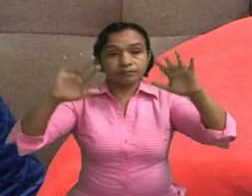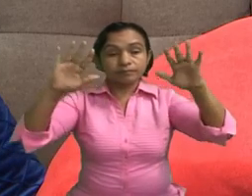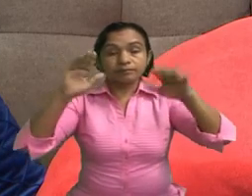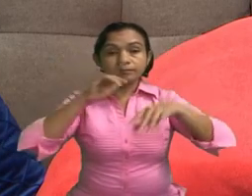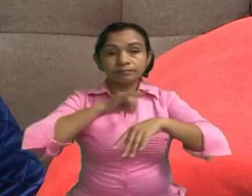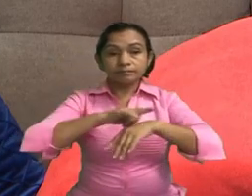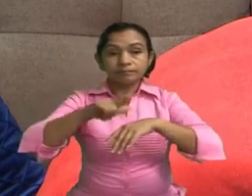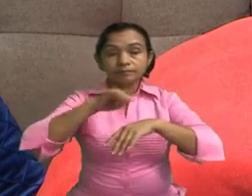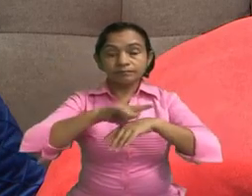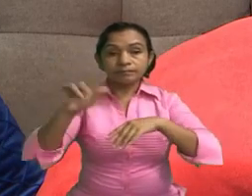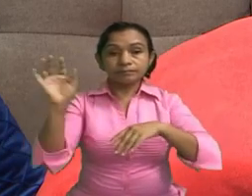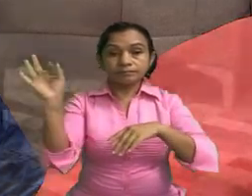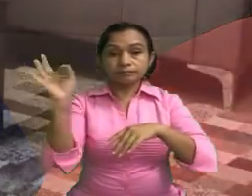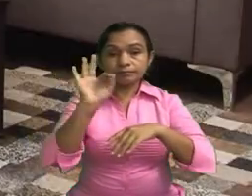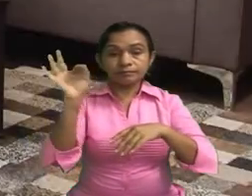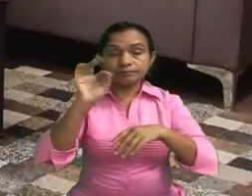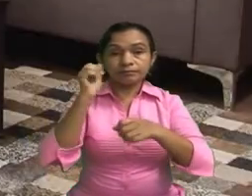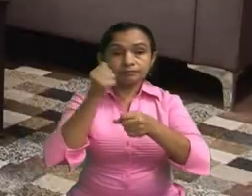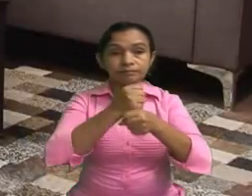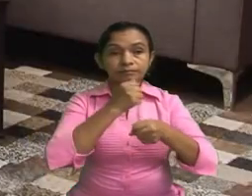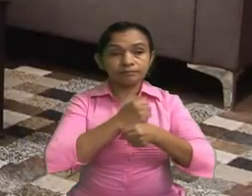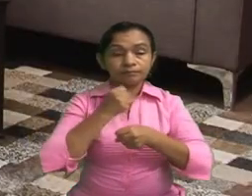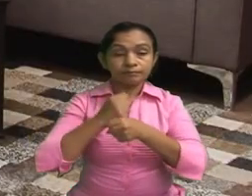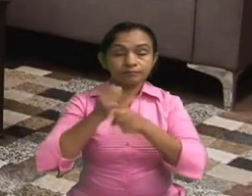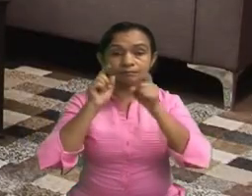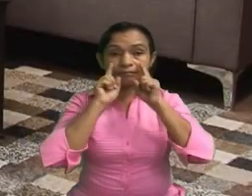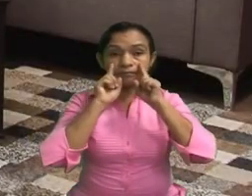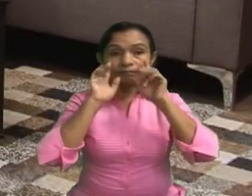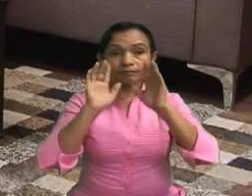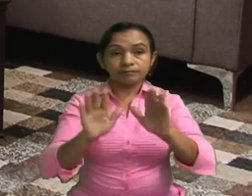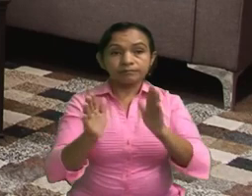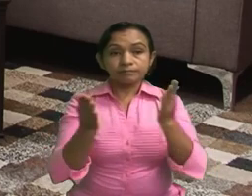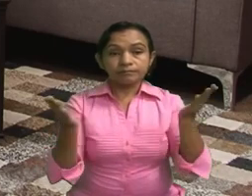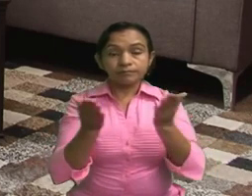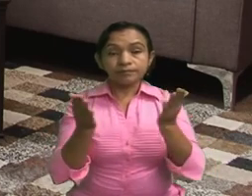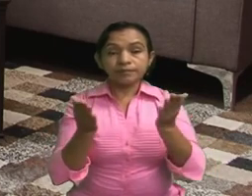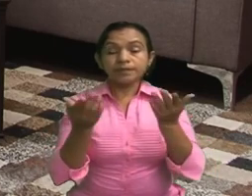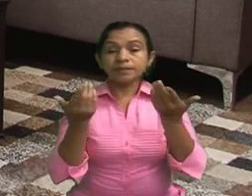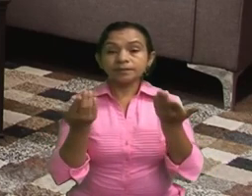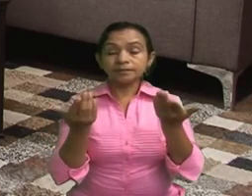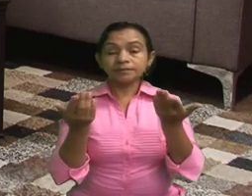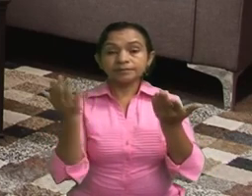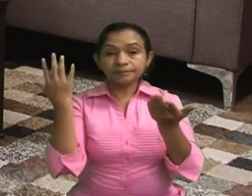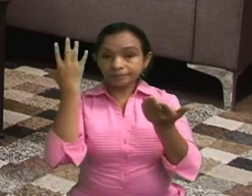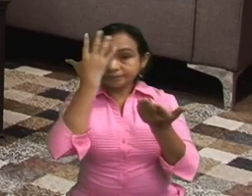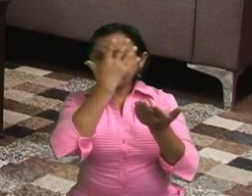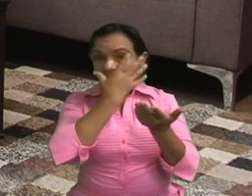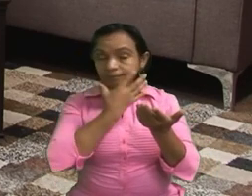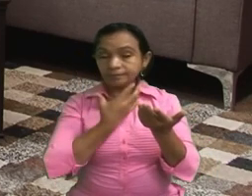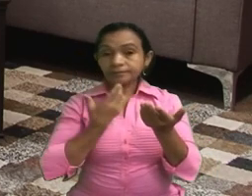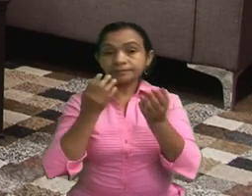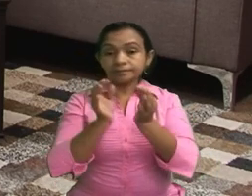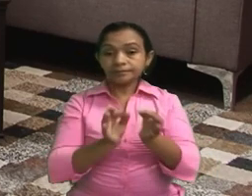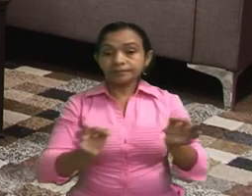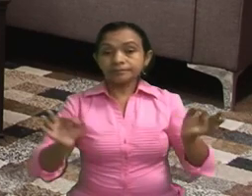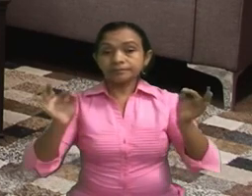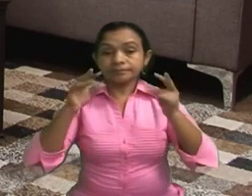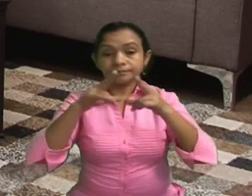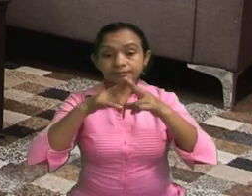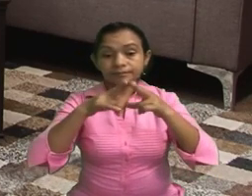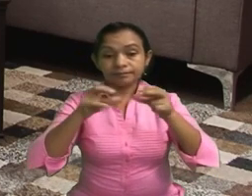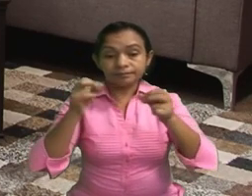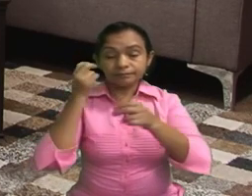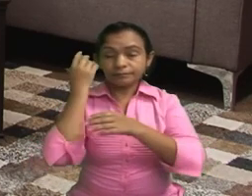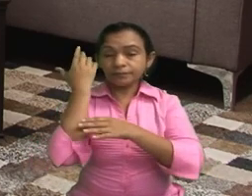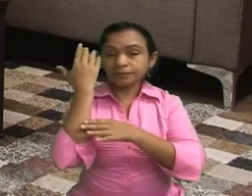buscar alternativas para conservar en particular esta reserva natural tan preciosa, tan valiosa que tenemos en nuestro país como